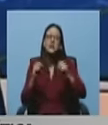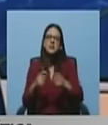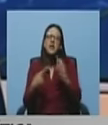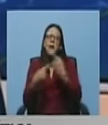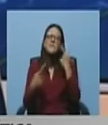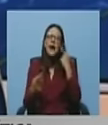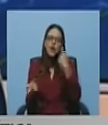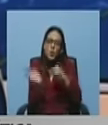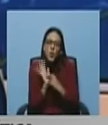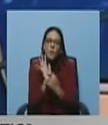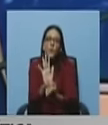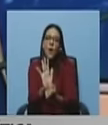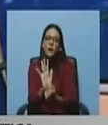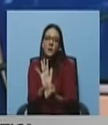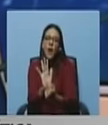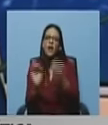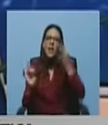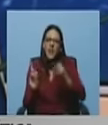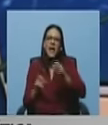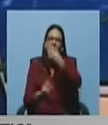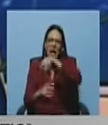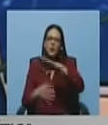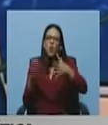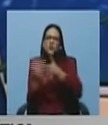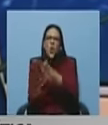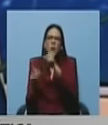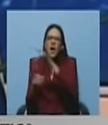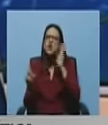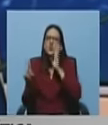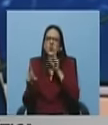que quede bien claro que esto es